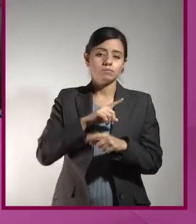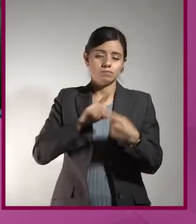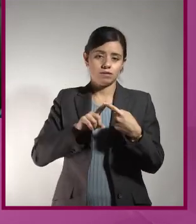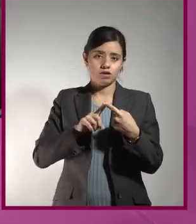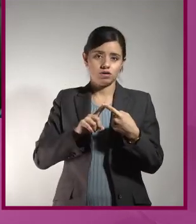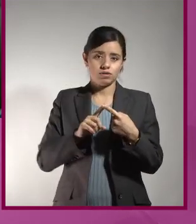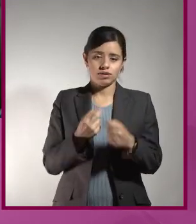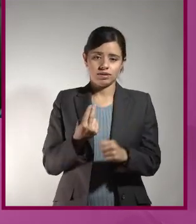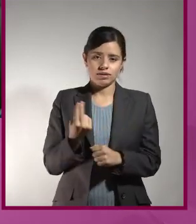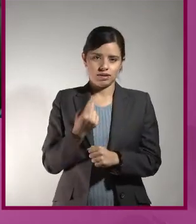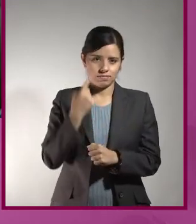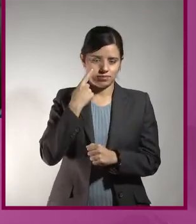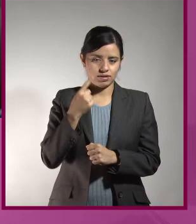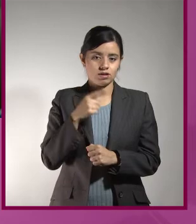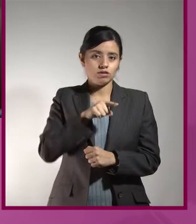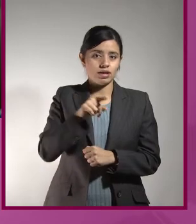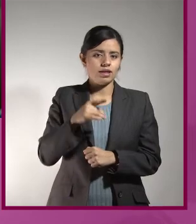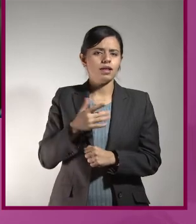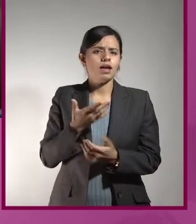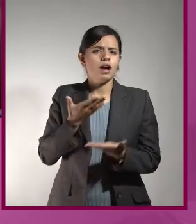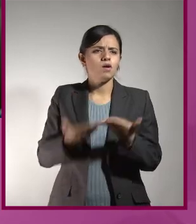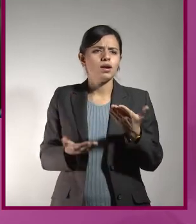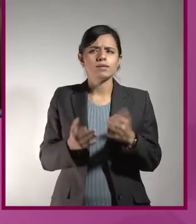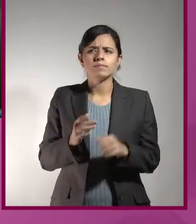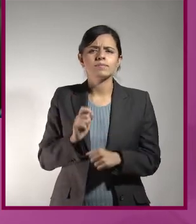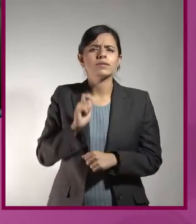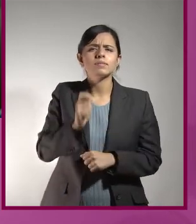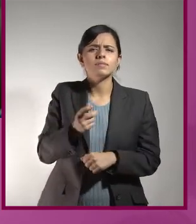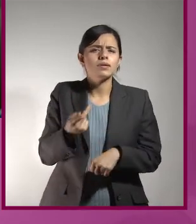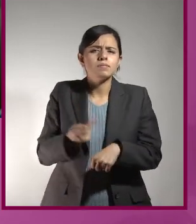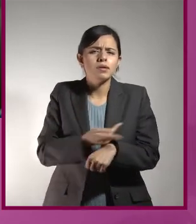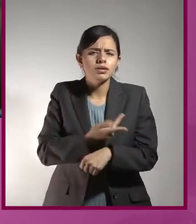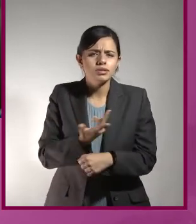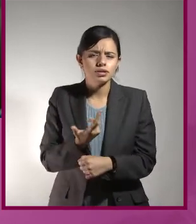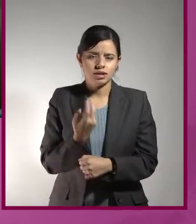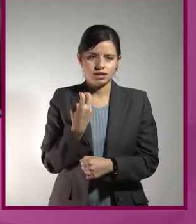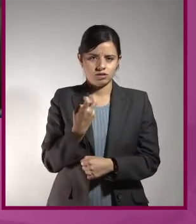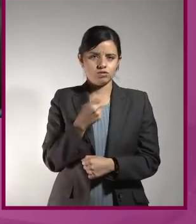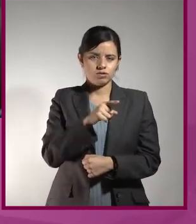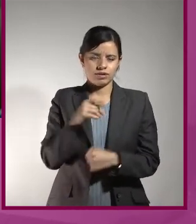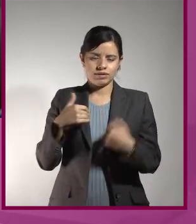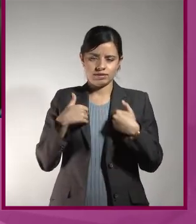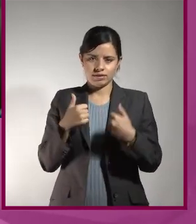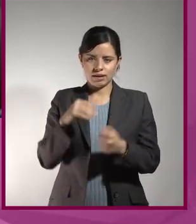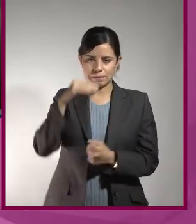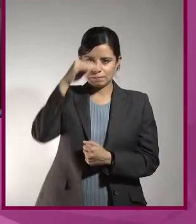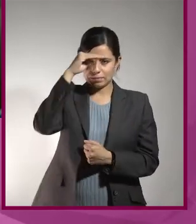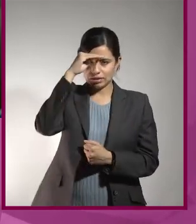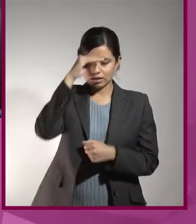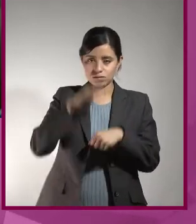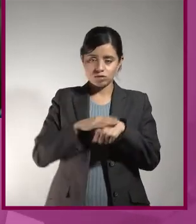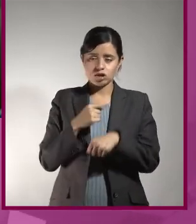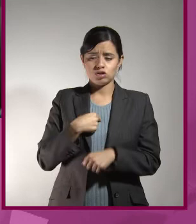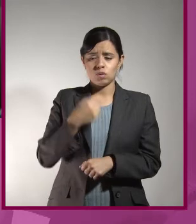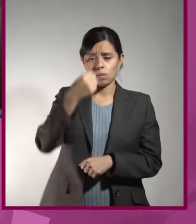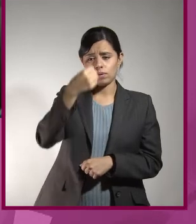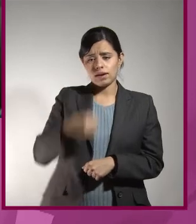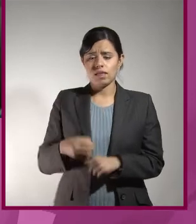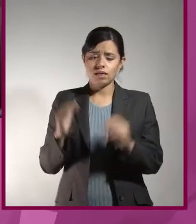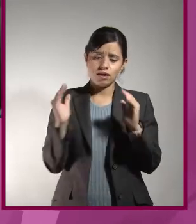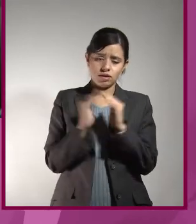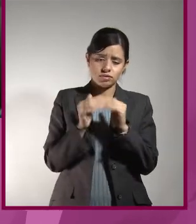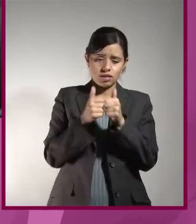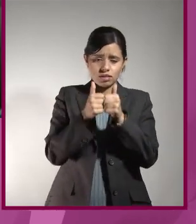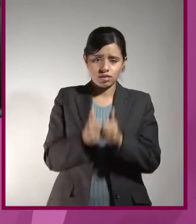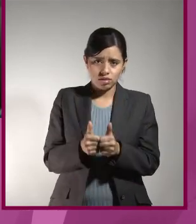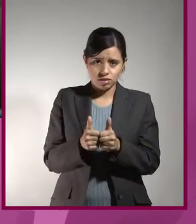Primero, vamos a poner sentido a lo que está pasando, porque el hecho de estar obligado a quedarte en